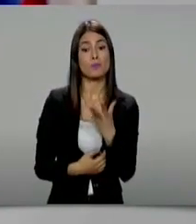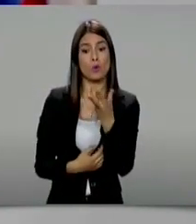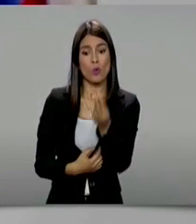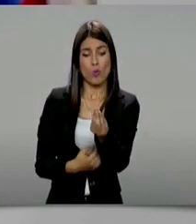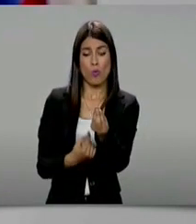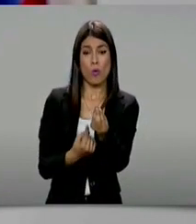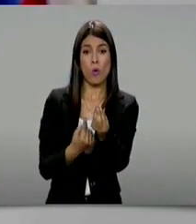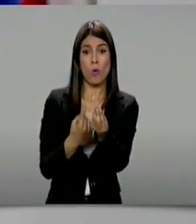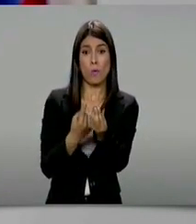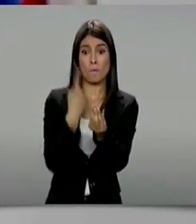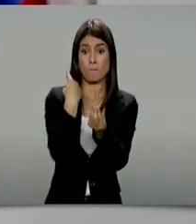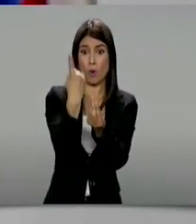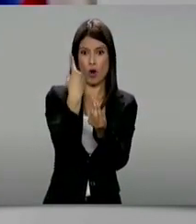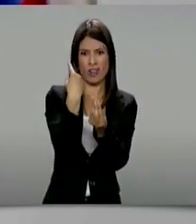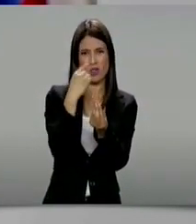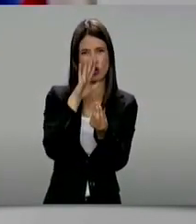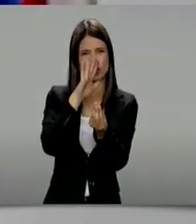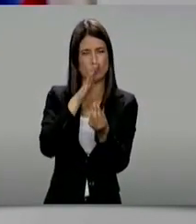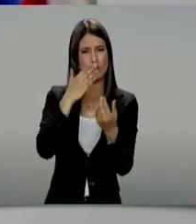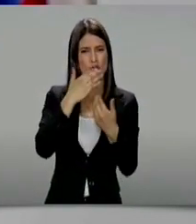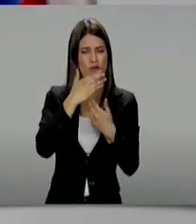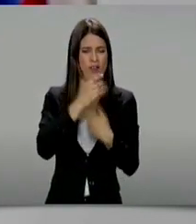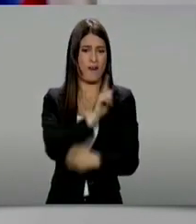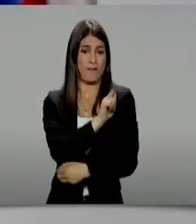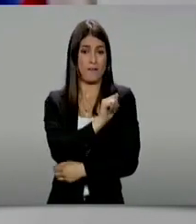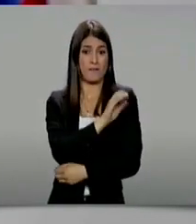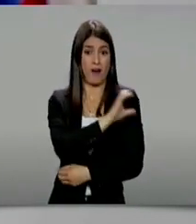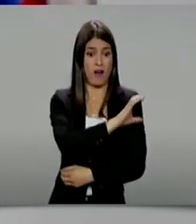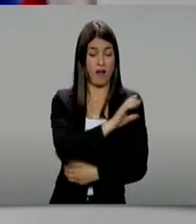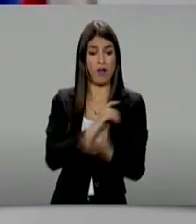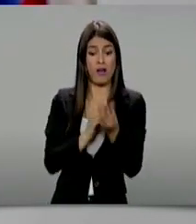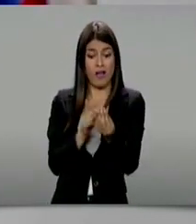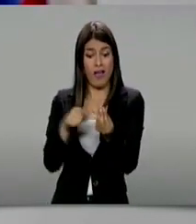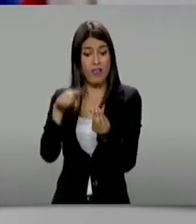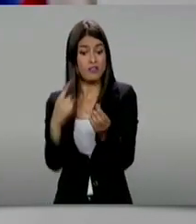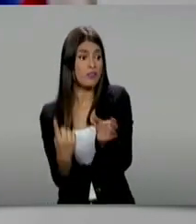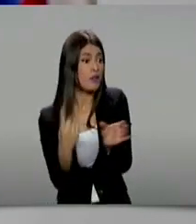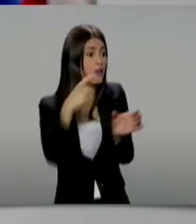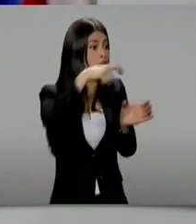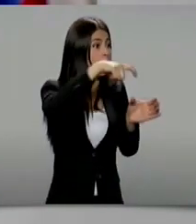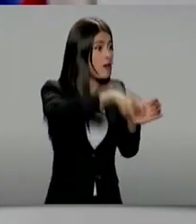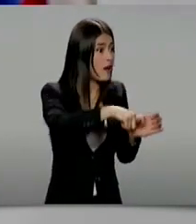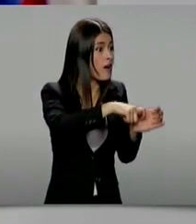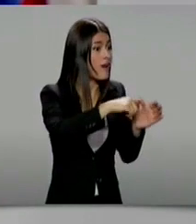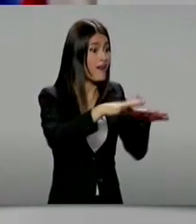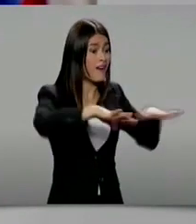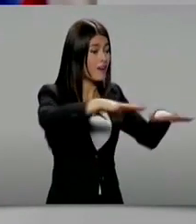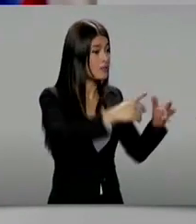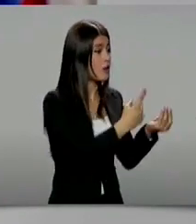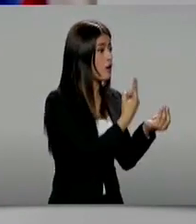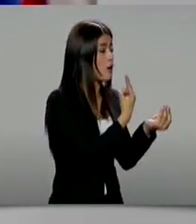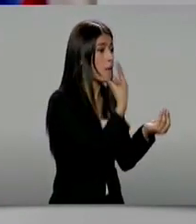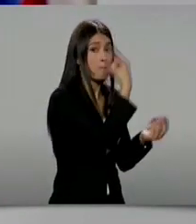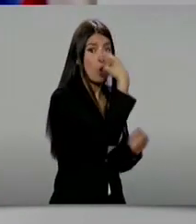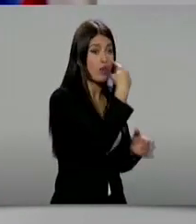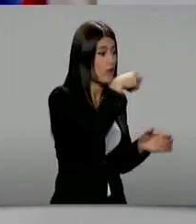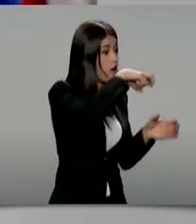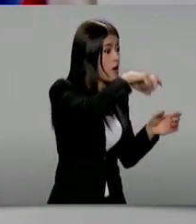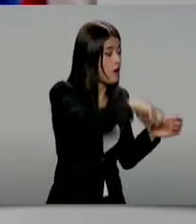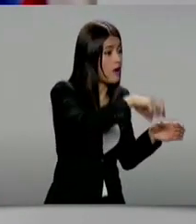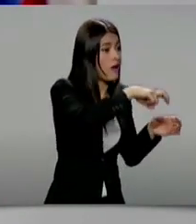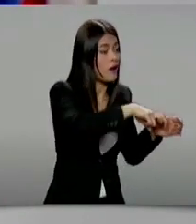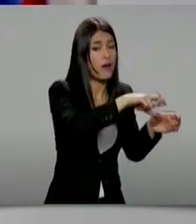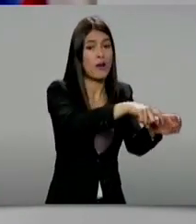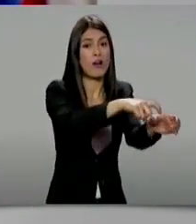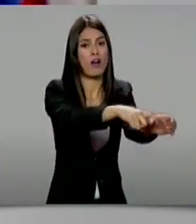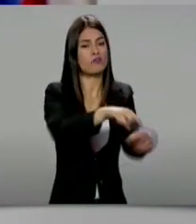podrá Repito no podrá inscribir candidatos para esos espacios